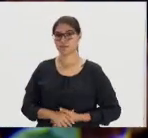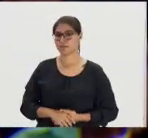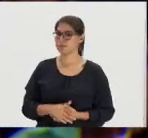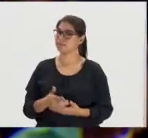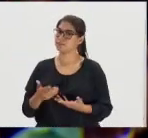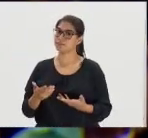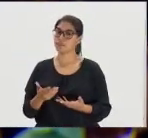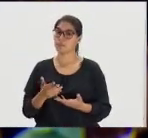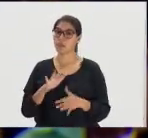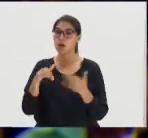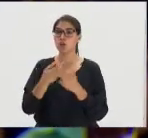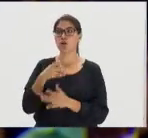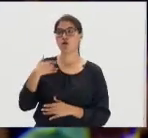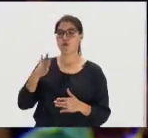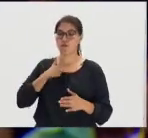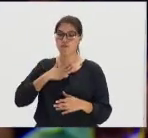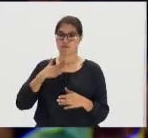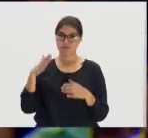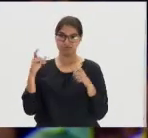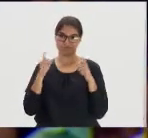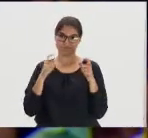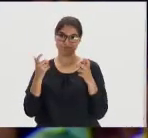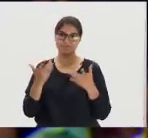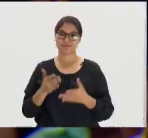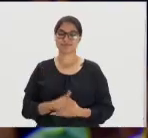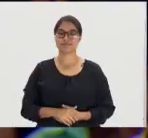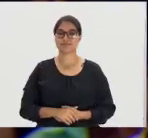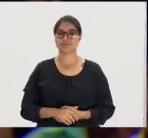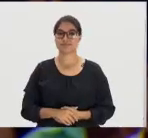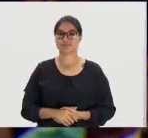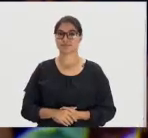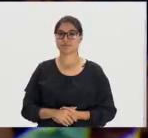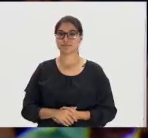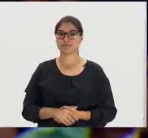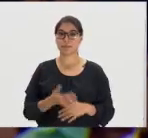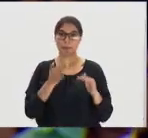Pero por la edad, mi amor. ¿Qué te ofreció?